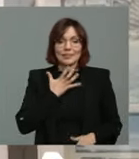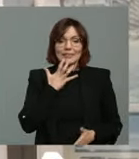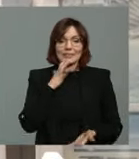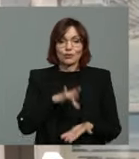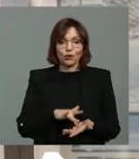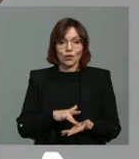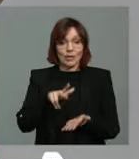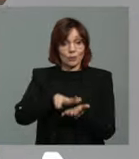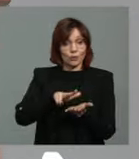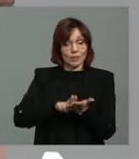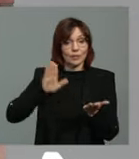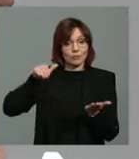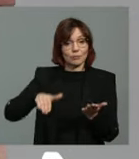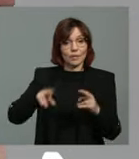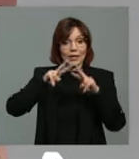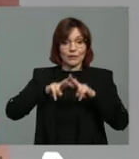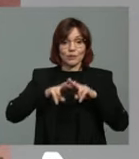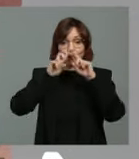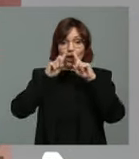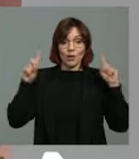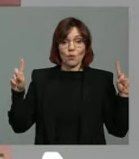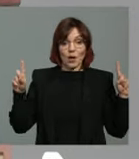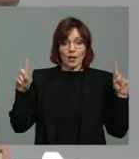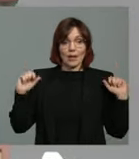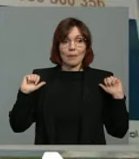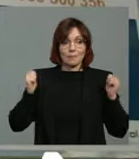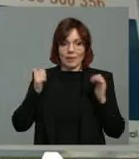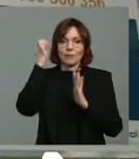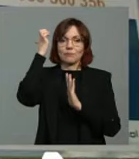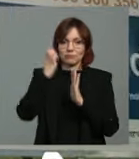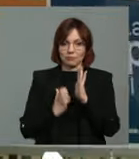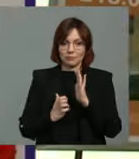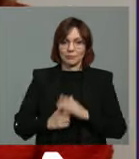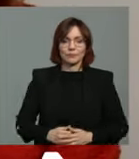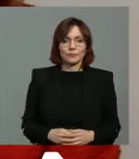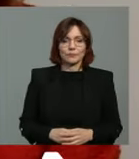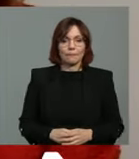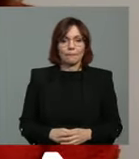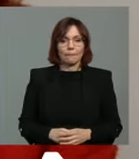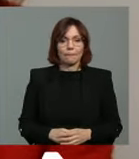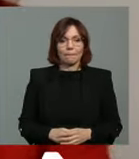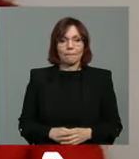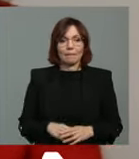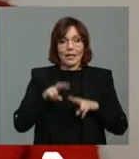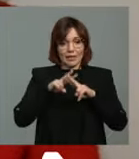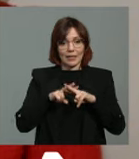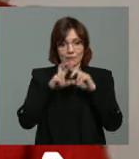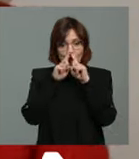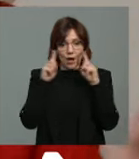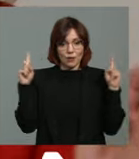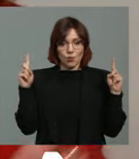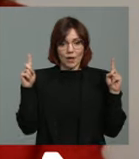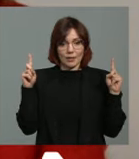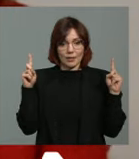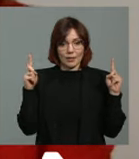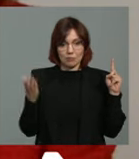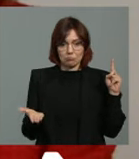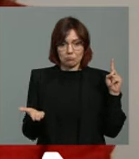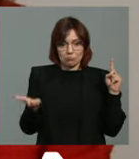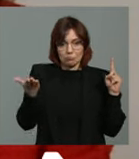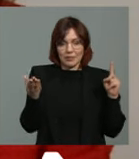variable con revisión anual podían empezar a ver ya primeras bajadas sí está claro que los que revisan anualmente van a tener unas subidas muy